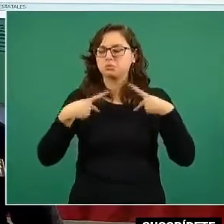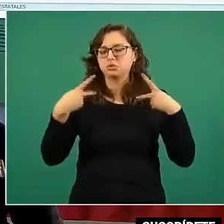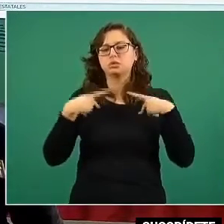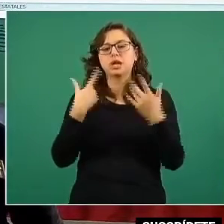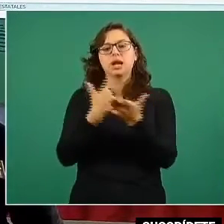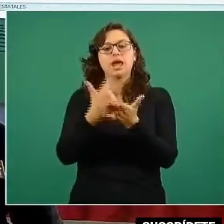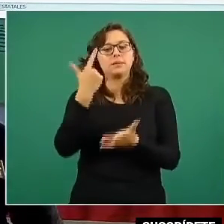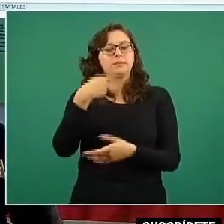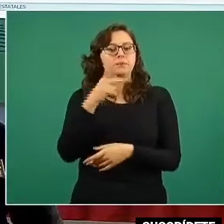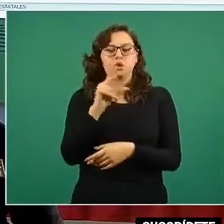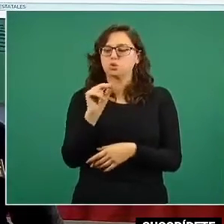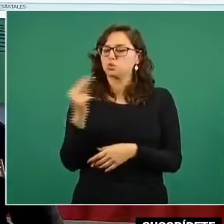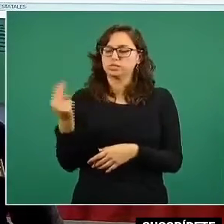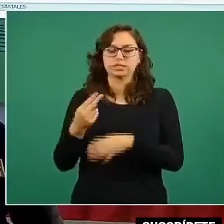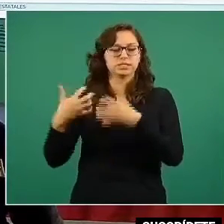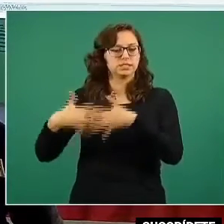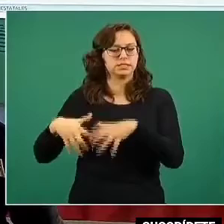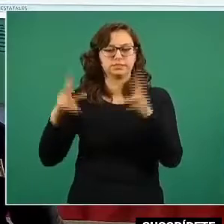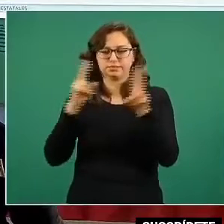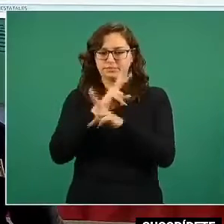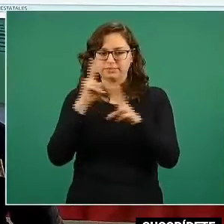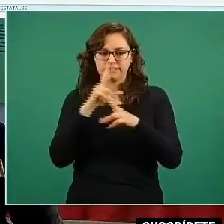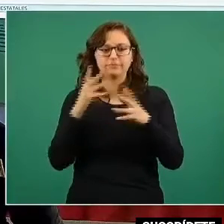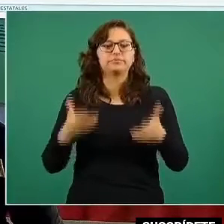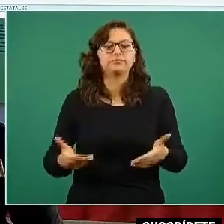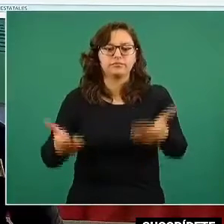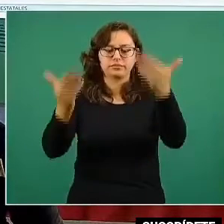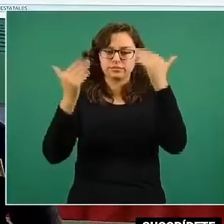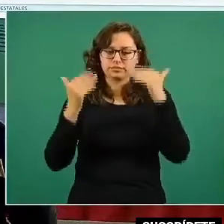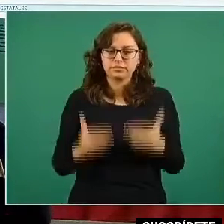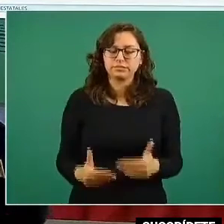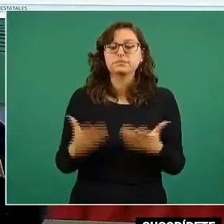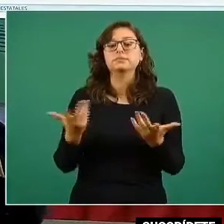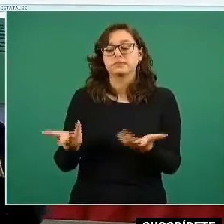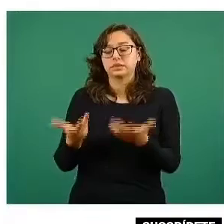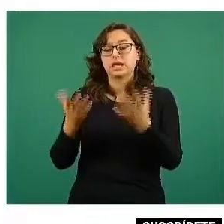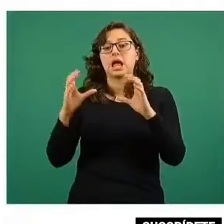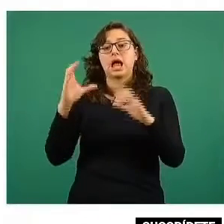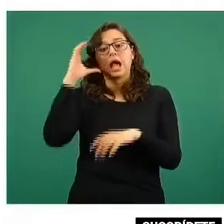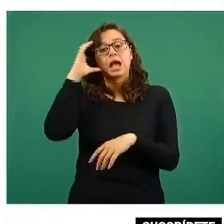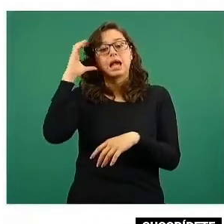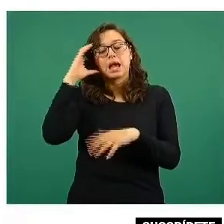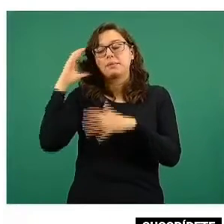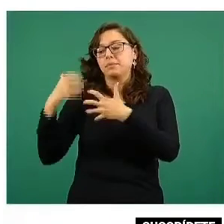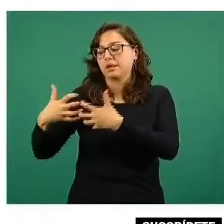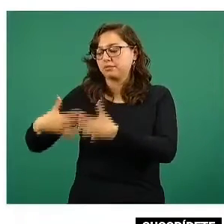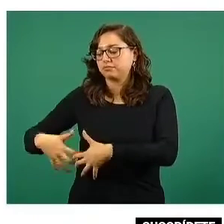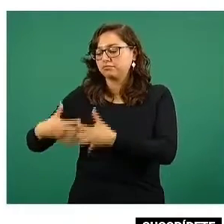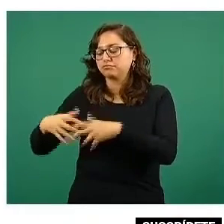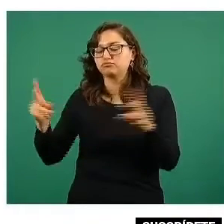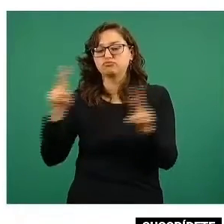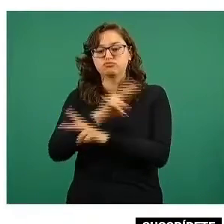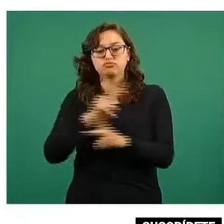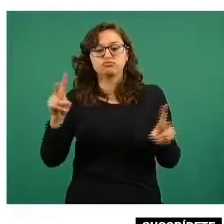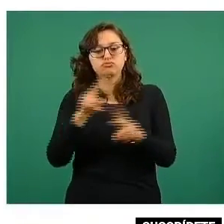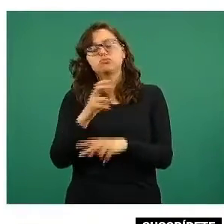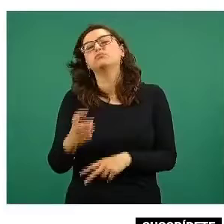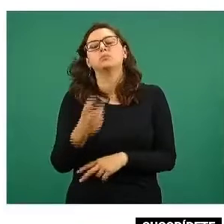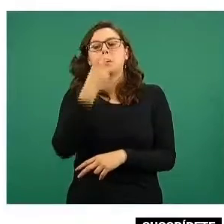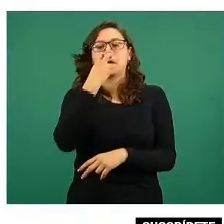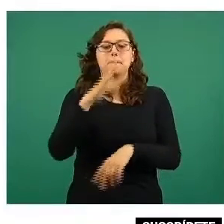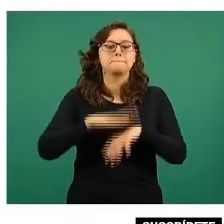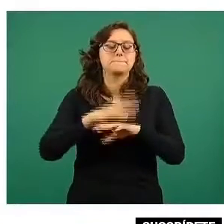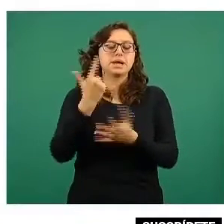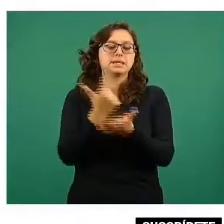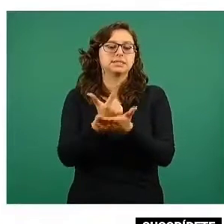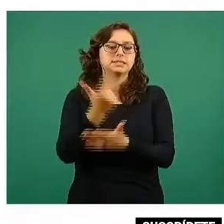siguiente diapositiva, aquí sí nos enfocamos ahora a este tipo de camas, es decir, aquellas que tienen un ventilador y que son para los pacientes más